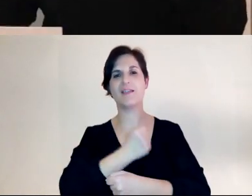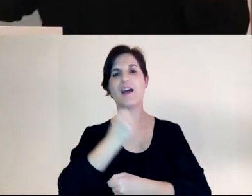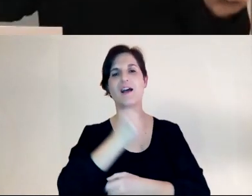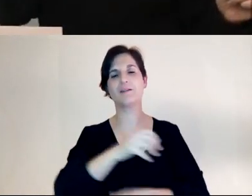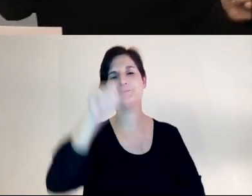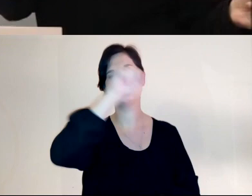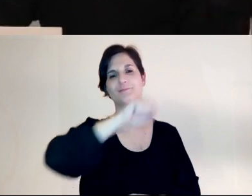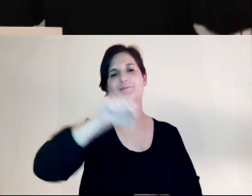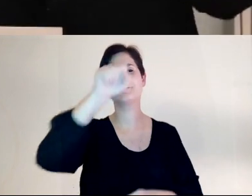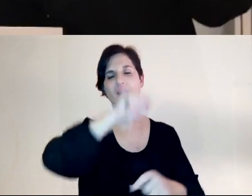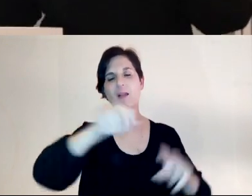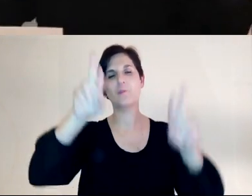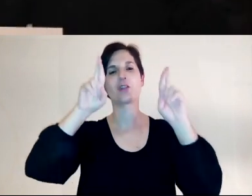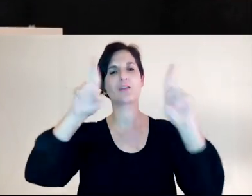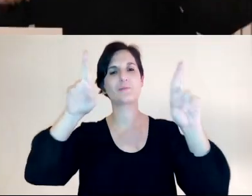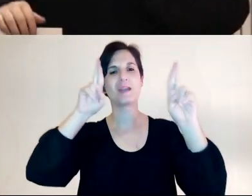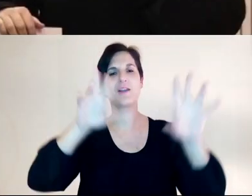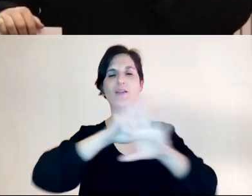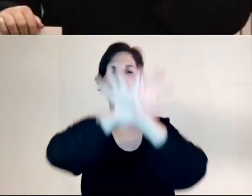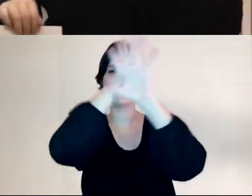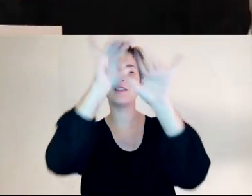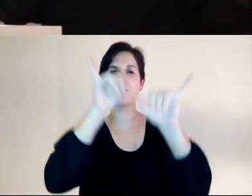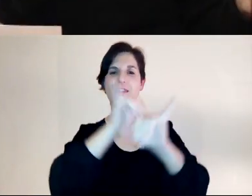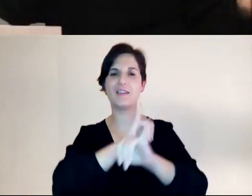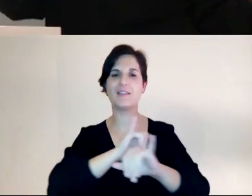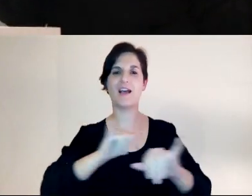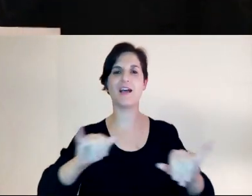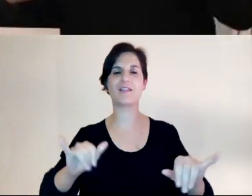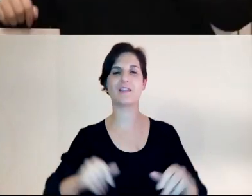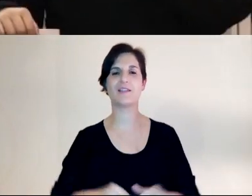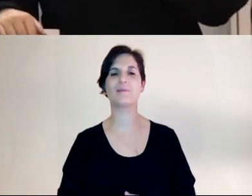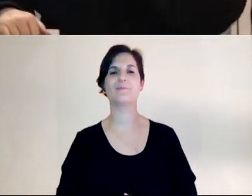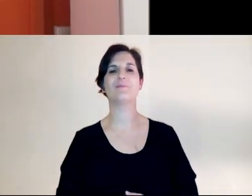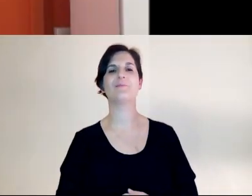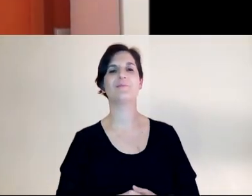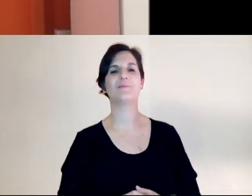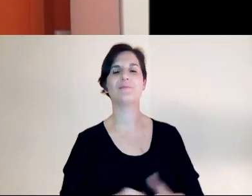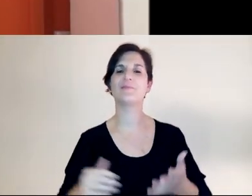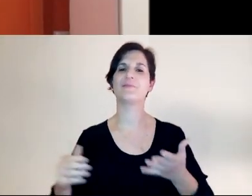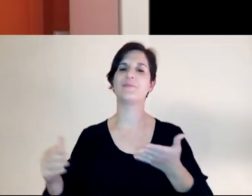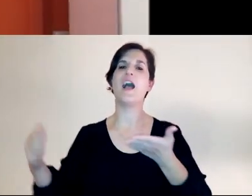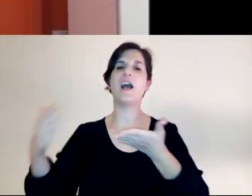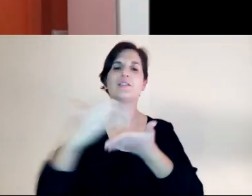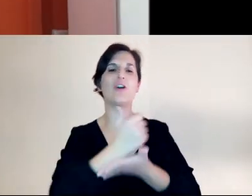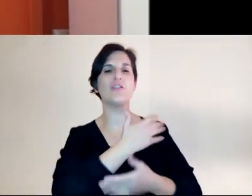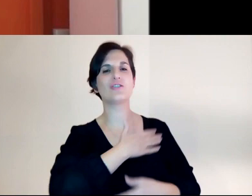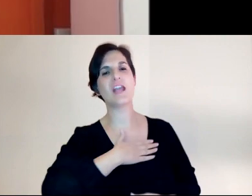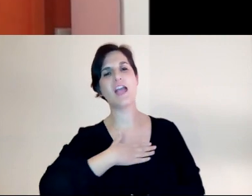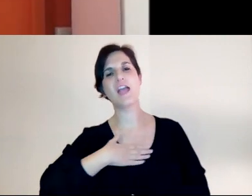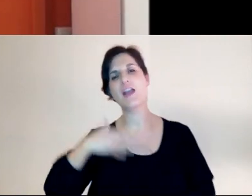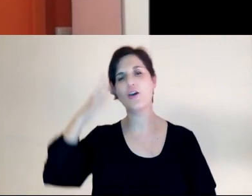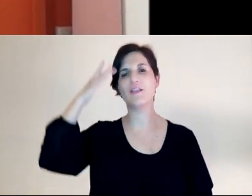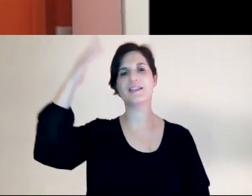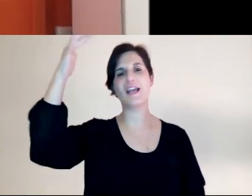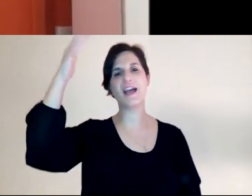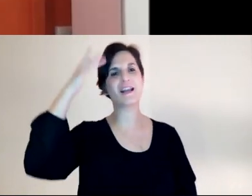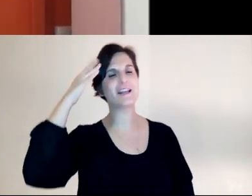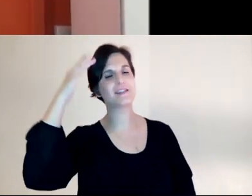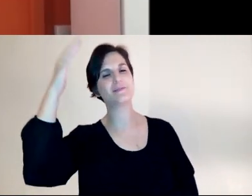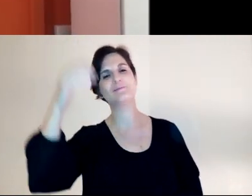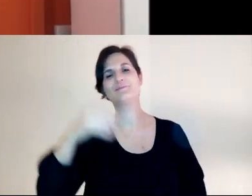¡Feliz Navidad y próspero año y felicidad! A todos